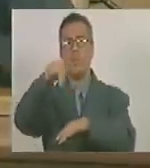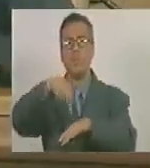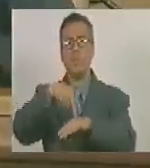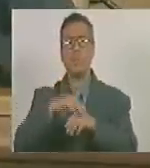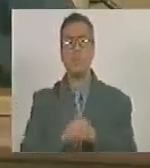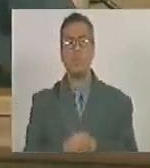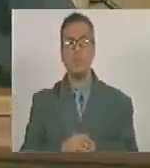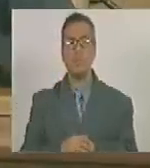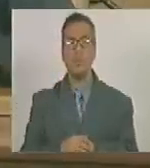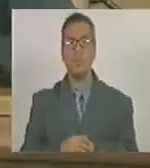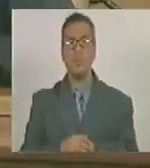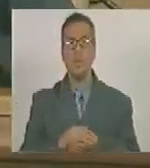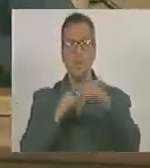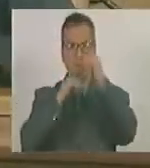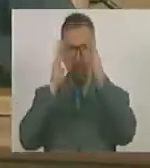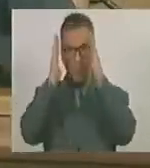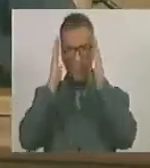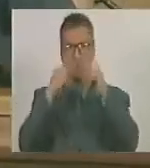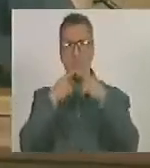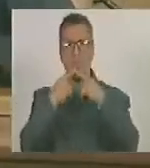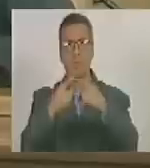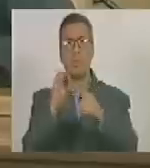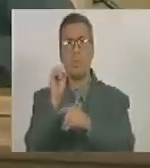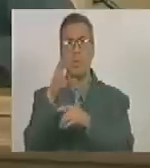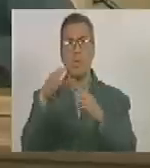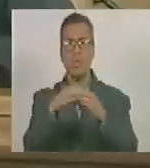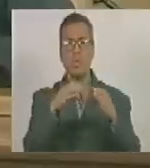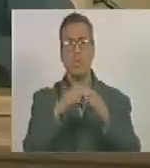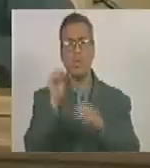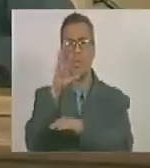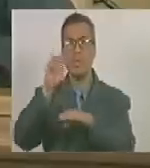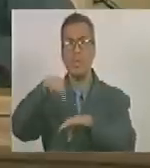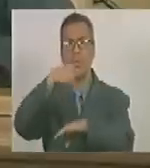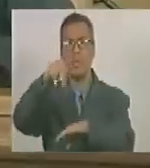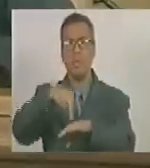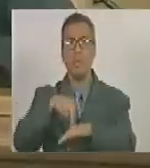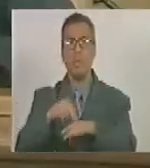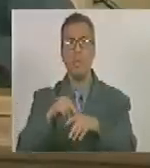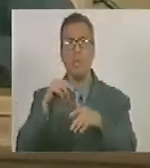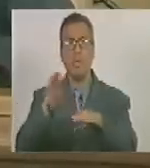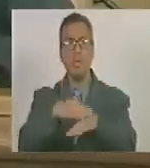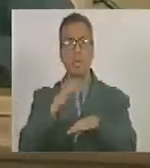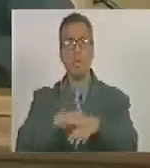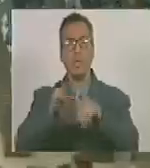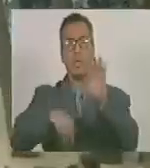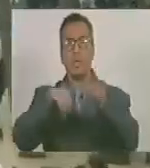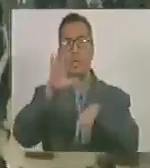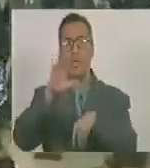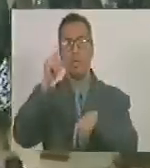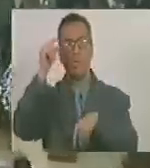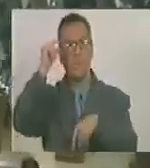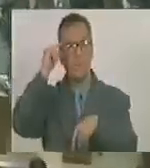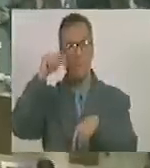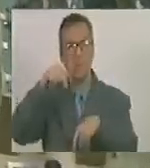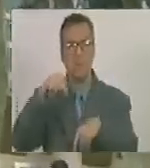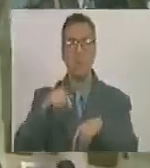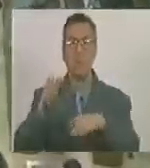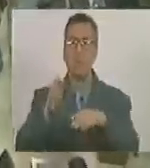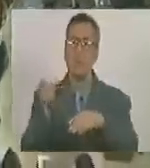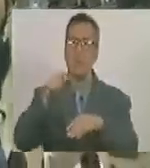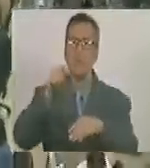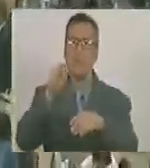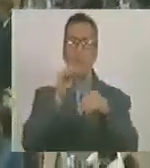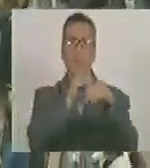Nacional. En atención a lo decidido en sesión ordinaria de la Asamblea Nacional el día jueves 15 del presente mes, en la cual